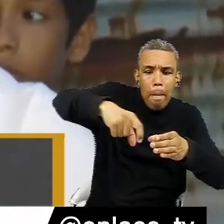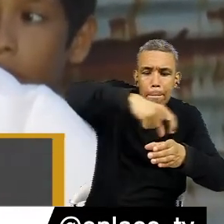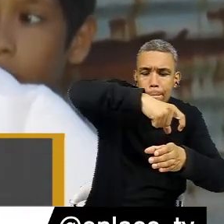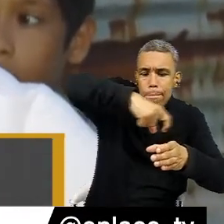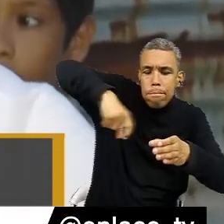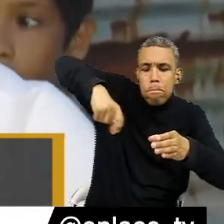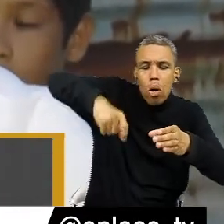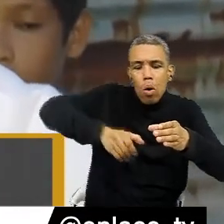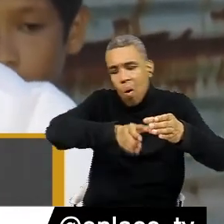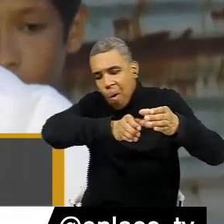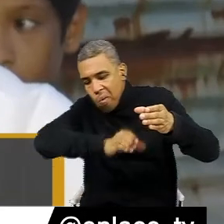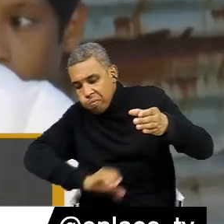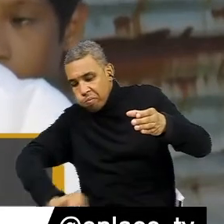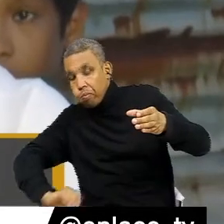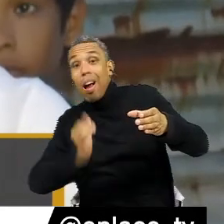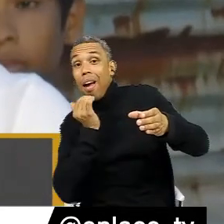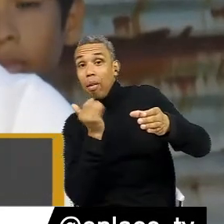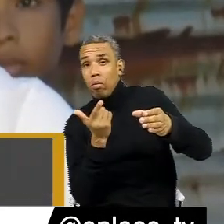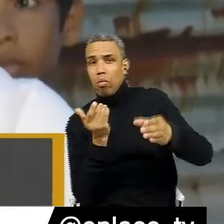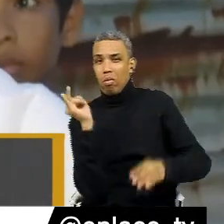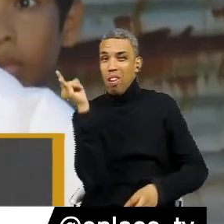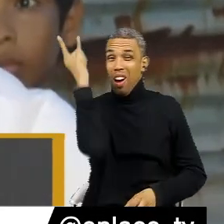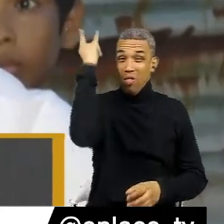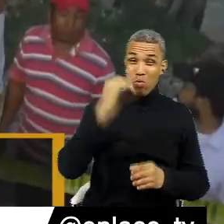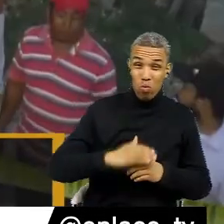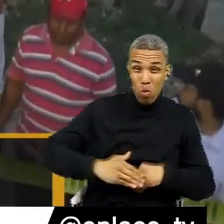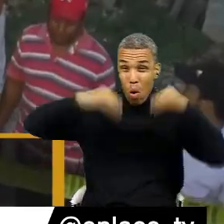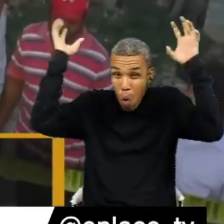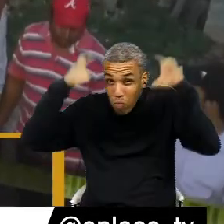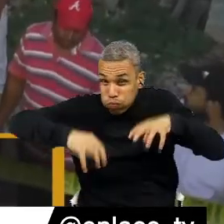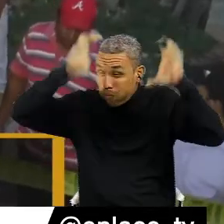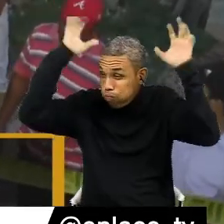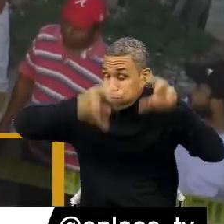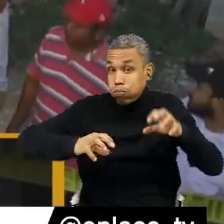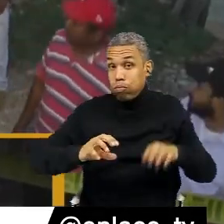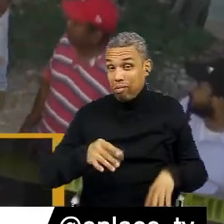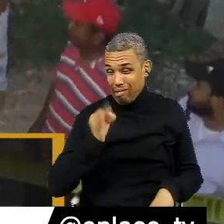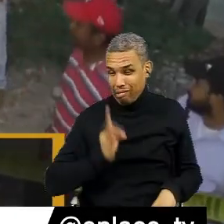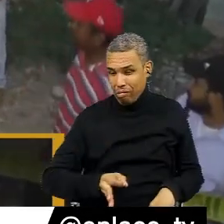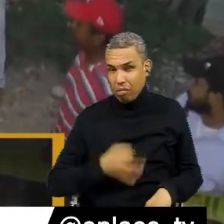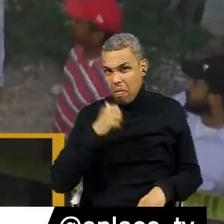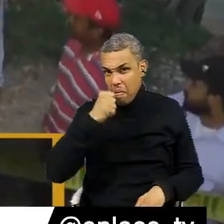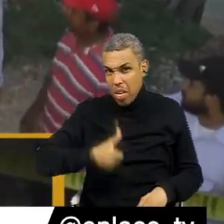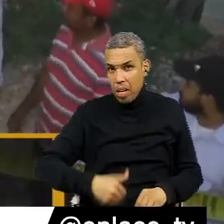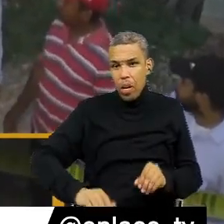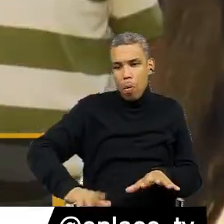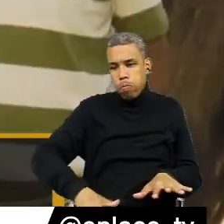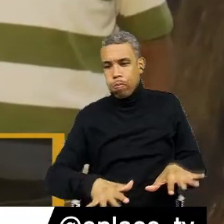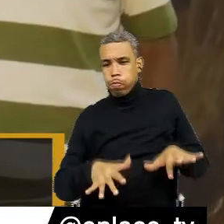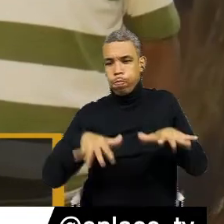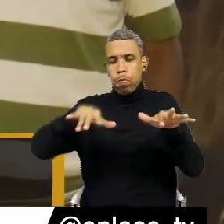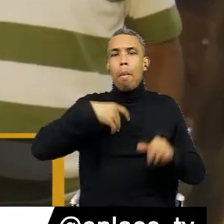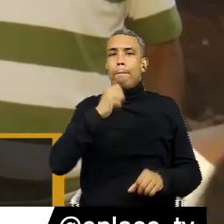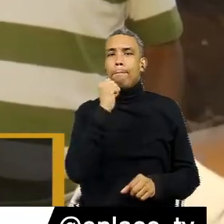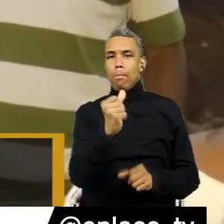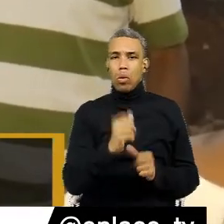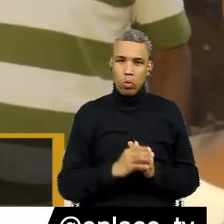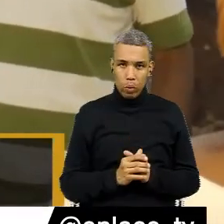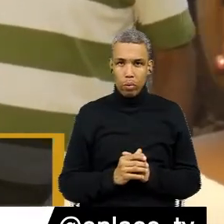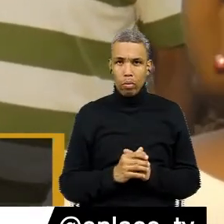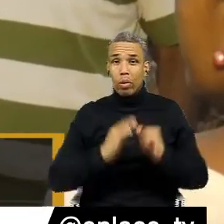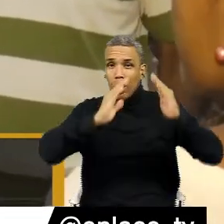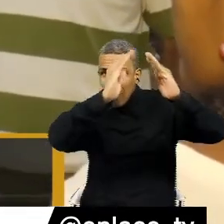no Dios quiera, Dios hoy llueva, la inundación va a ser más grande. La preocupación de esos residentes acrecienta en cada jornada de lluvia, pues sus